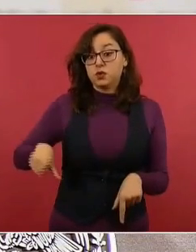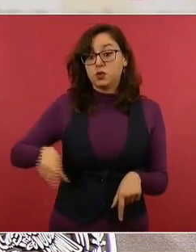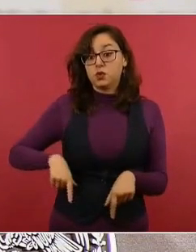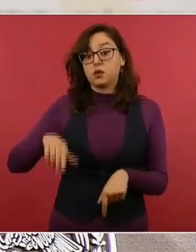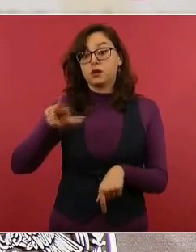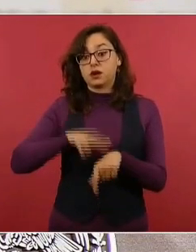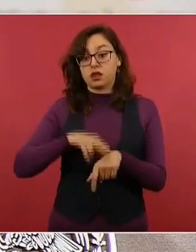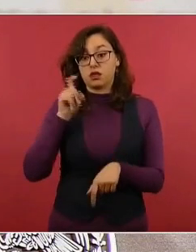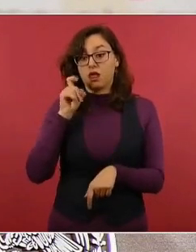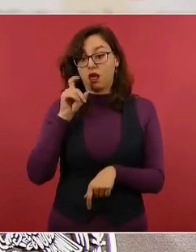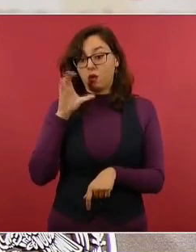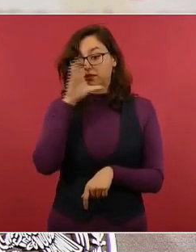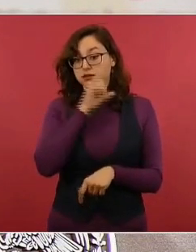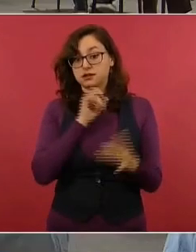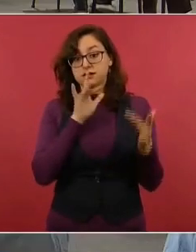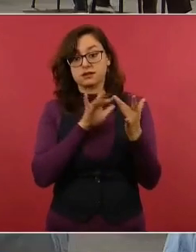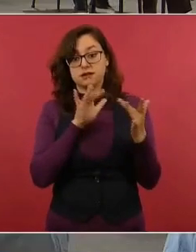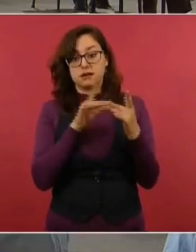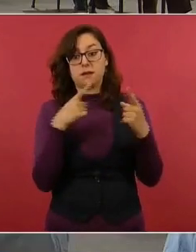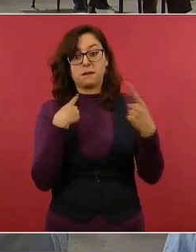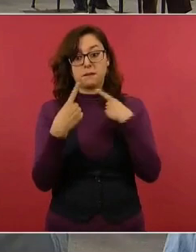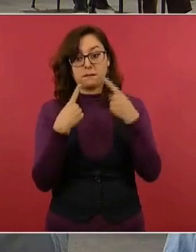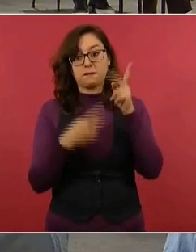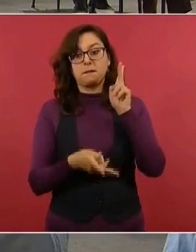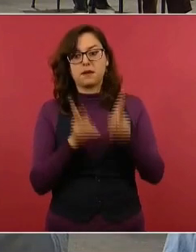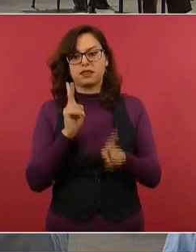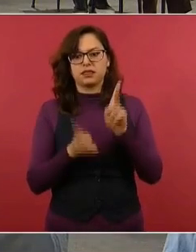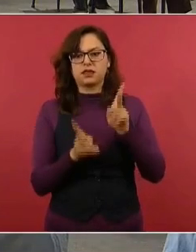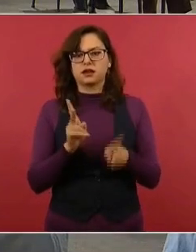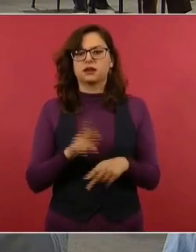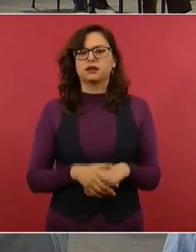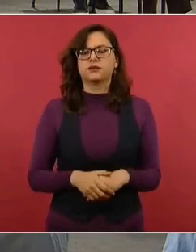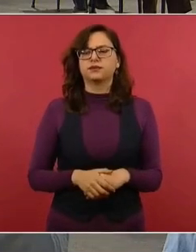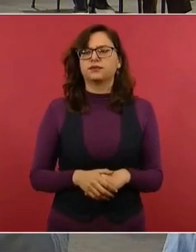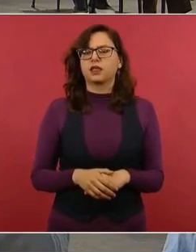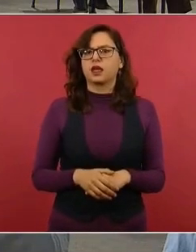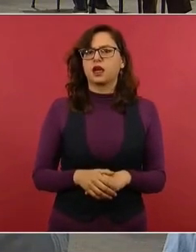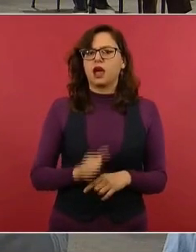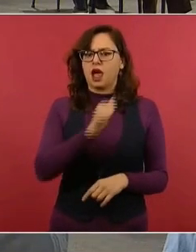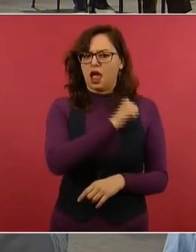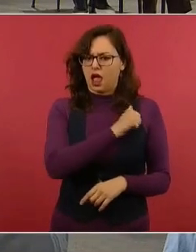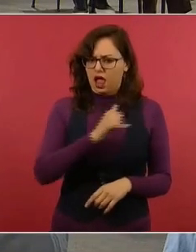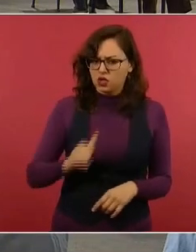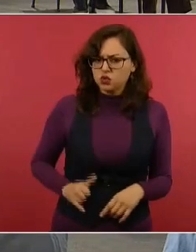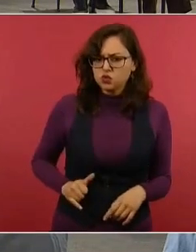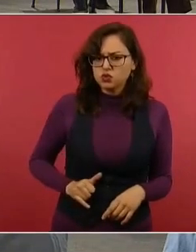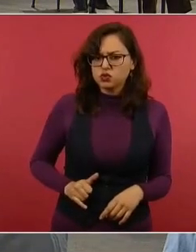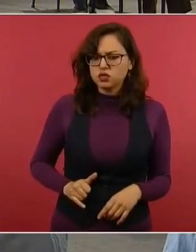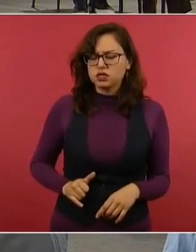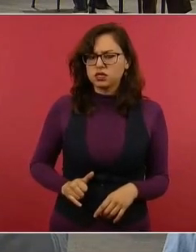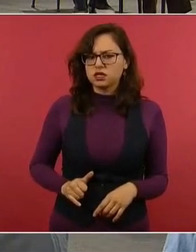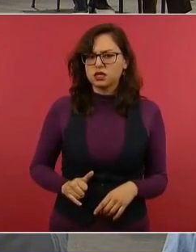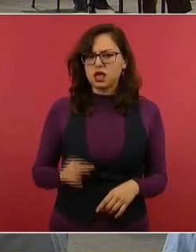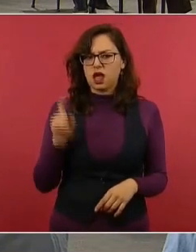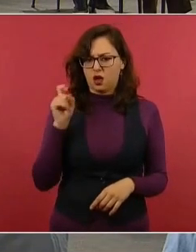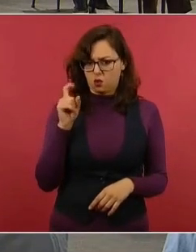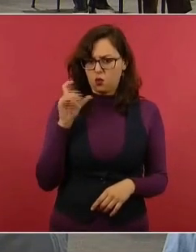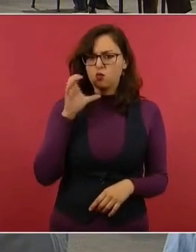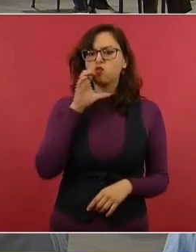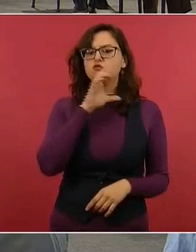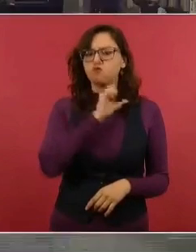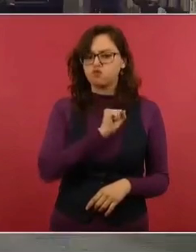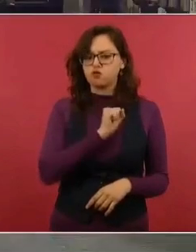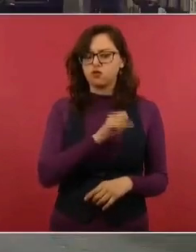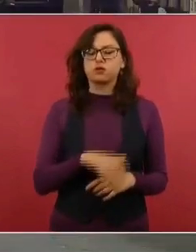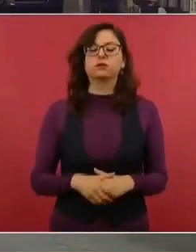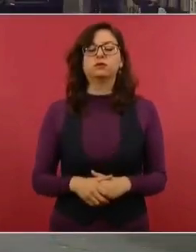de Aguascalientes. Es el ayuntamiento de Aguascalientes. De Aguascalientes. Y está